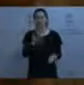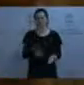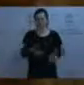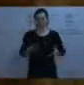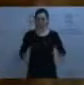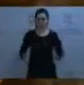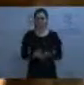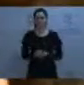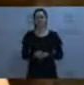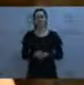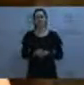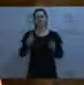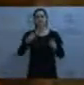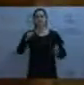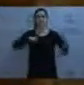Esta actitud